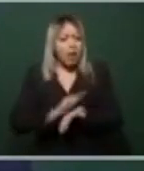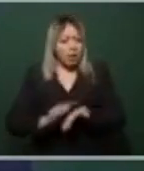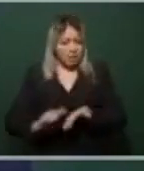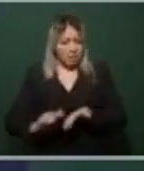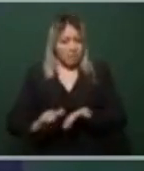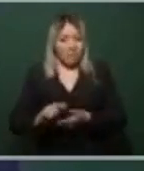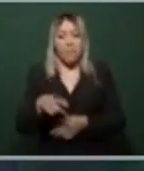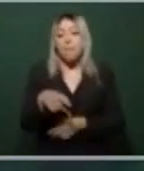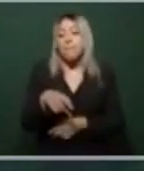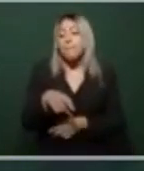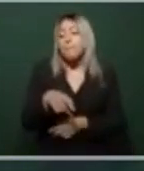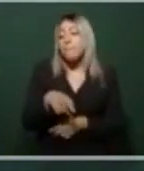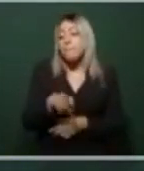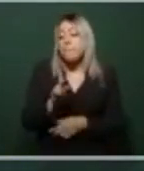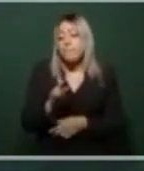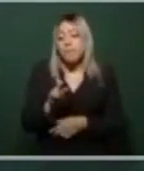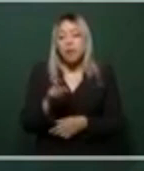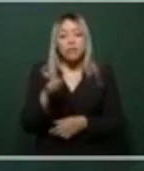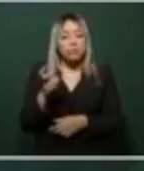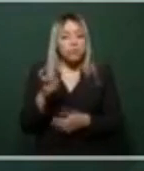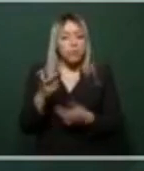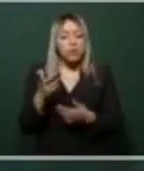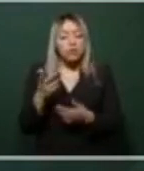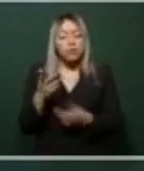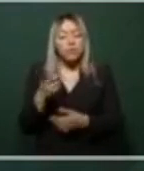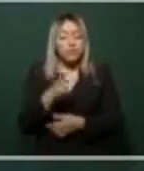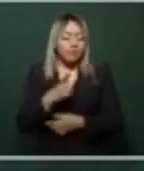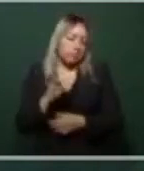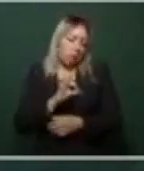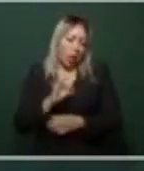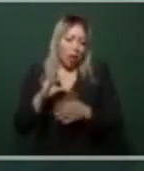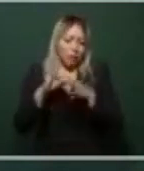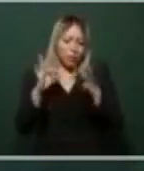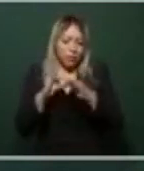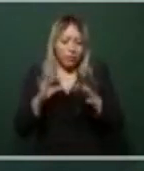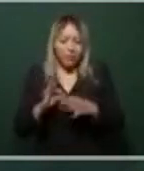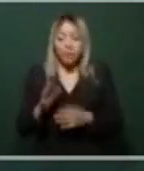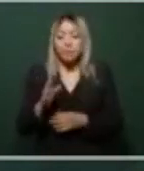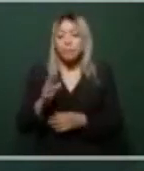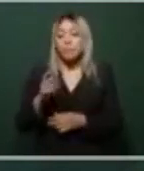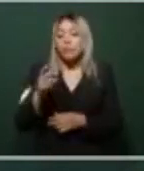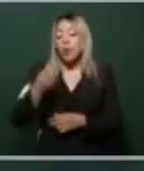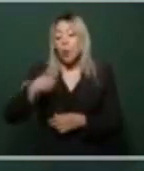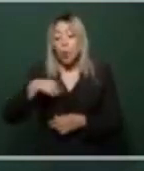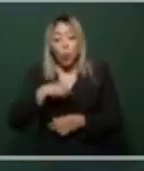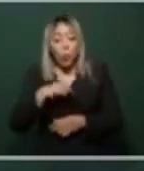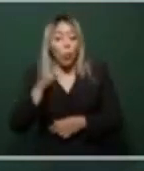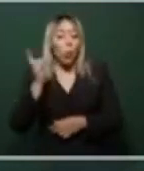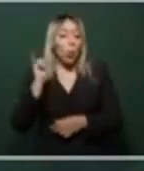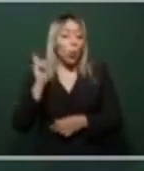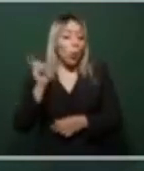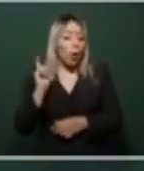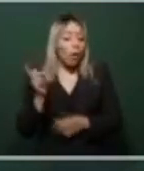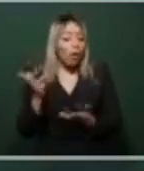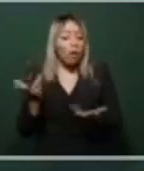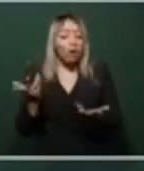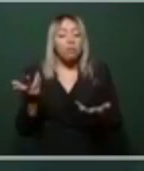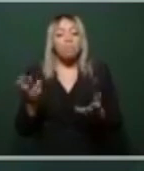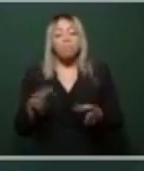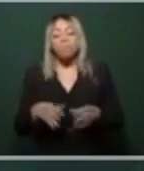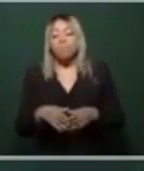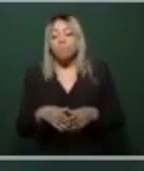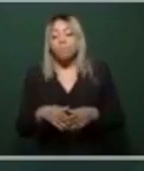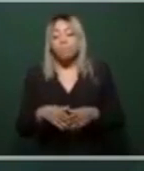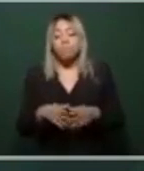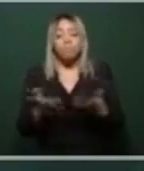Entonces, eso es lo que podemos comentar. Deseamos que no